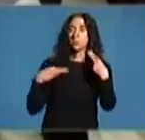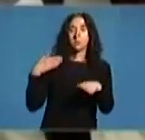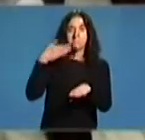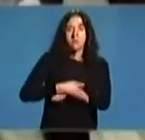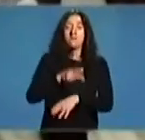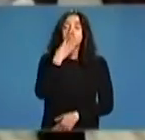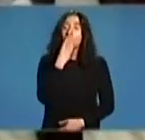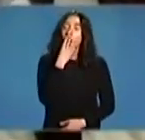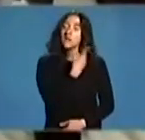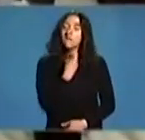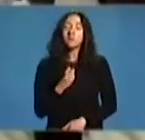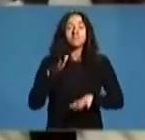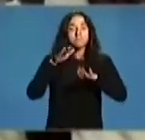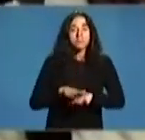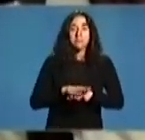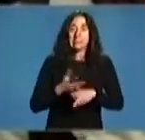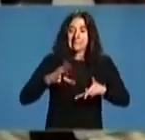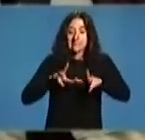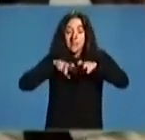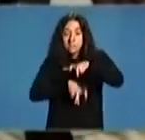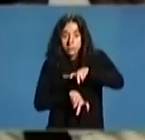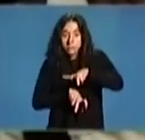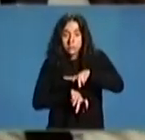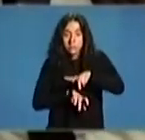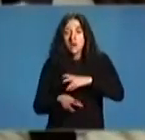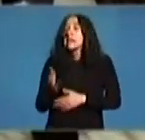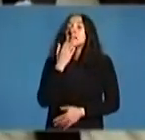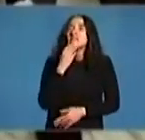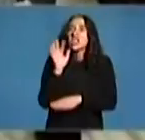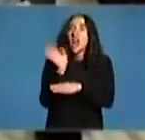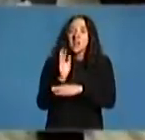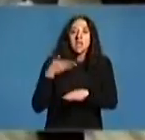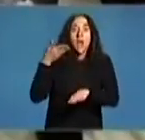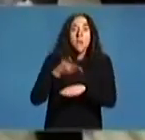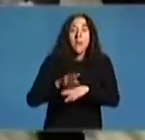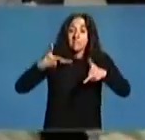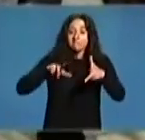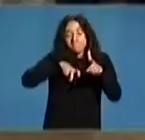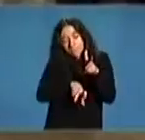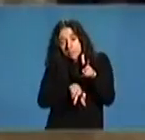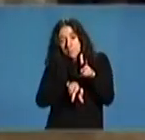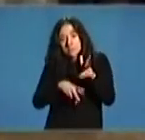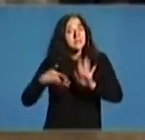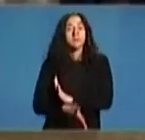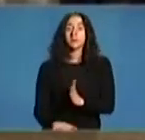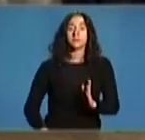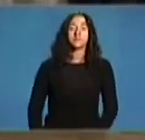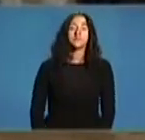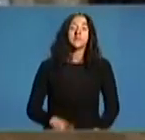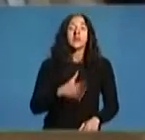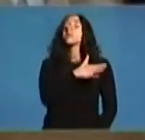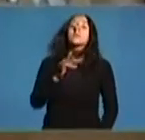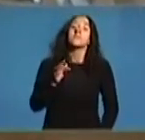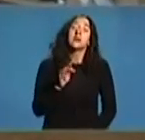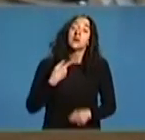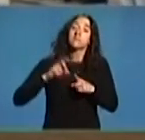que estar con él bajo su silla o bajo la mesa. Si va al cine, tiene que estar bajo su butaca. Ademais desta actividade, a